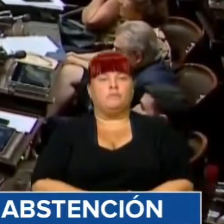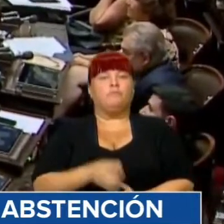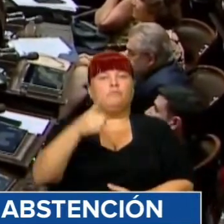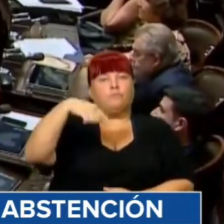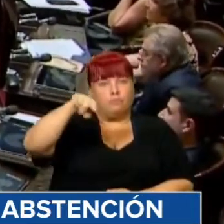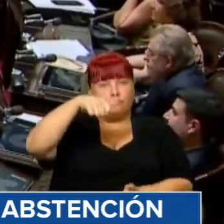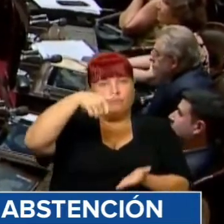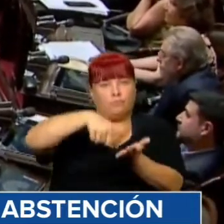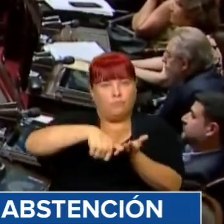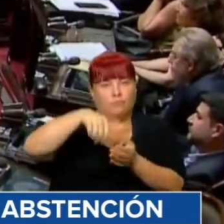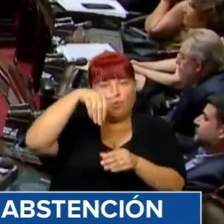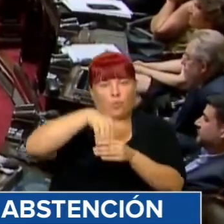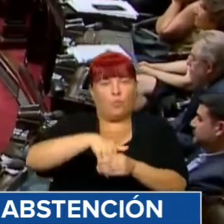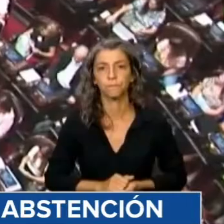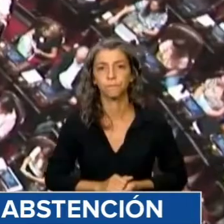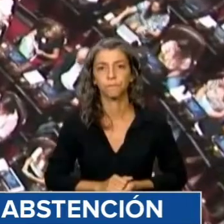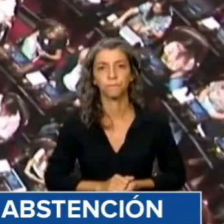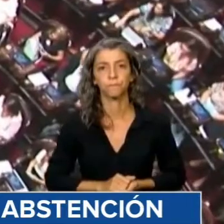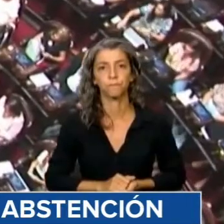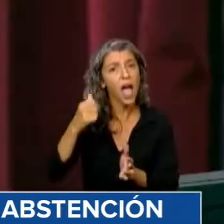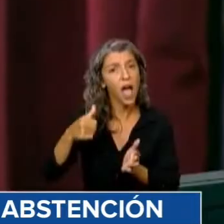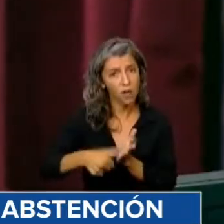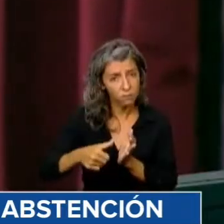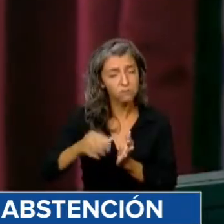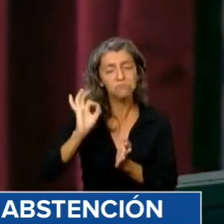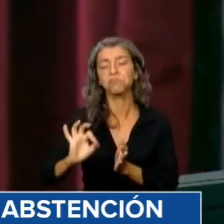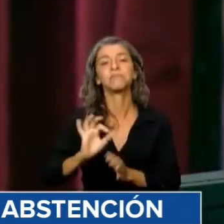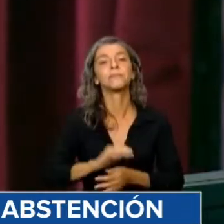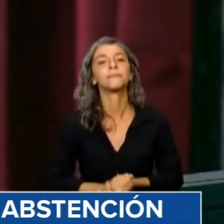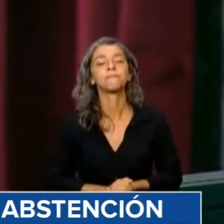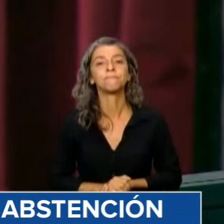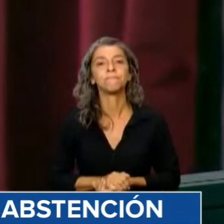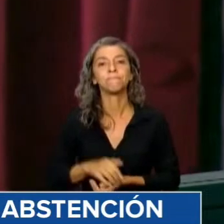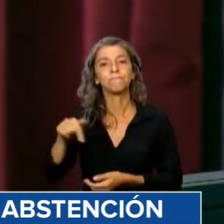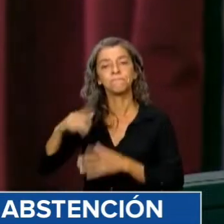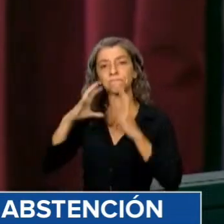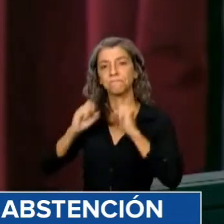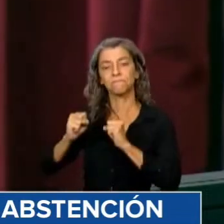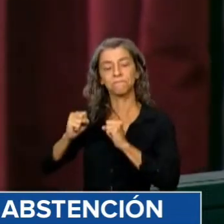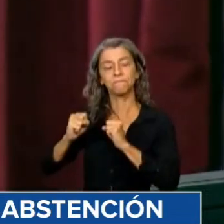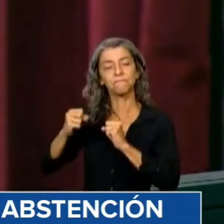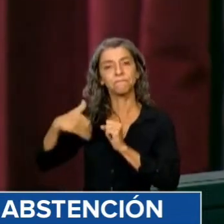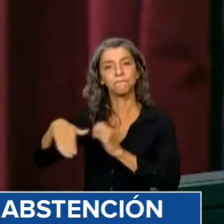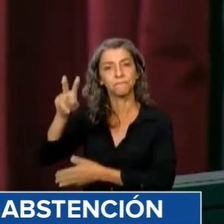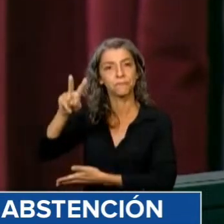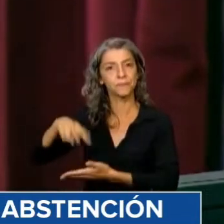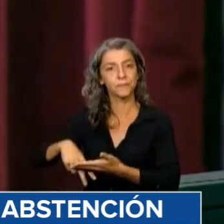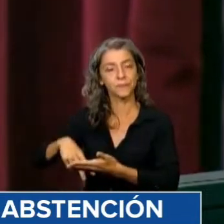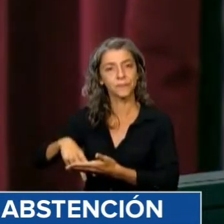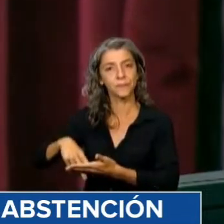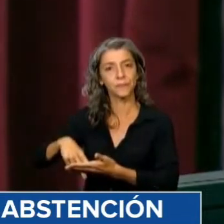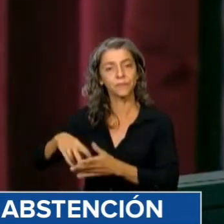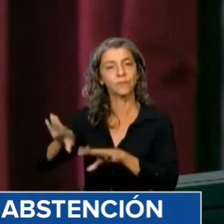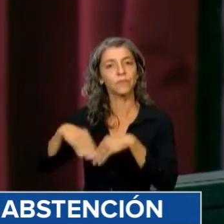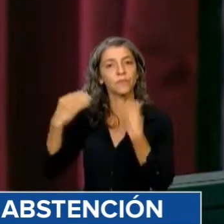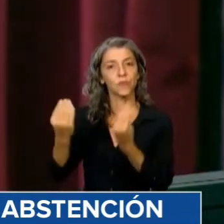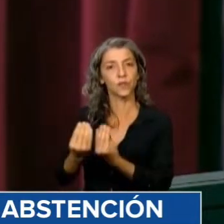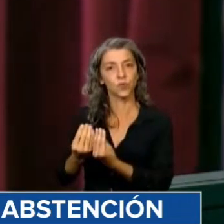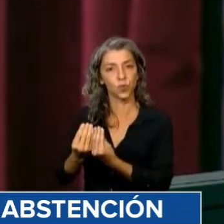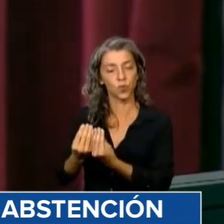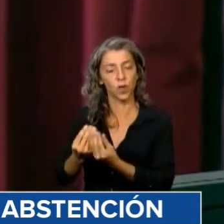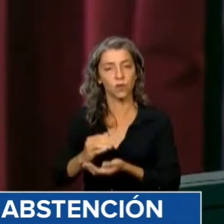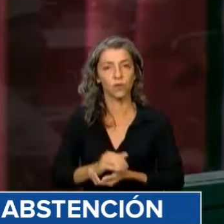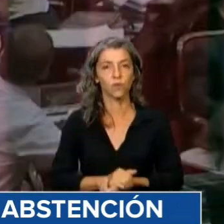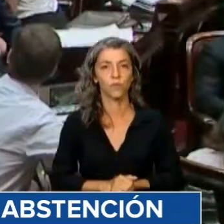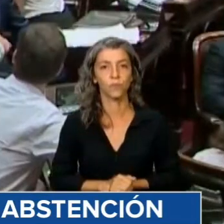Sírvanse, marcar su voto. Por secretaría se dará lectura del resultado de la